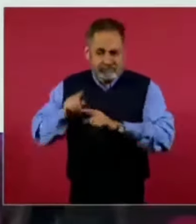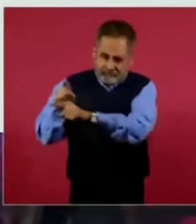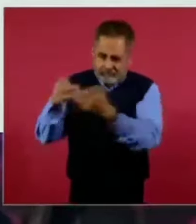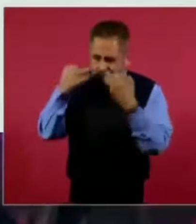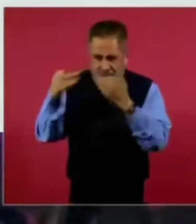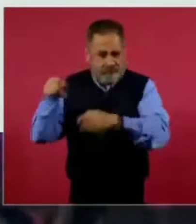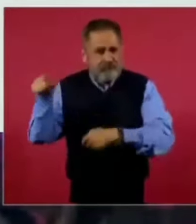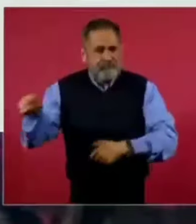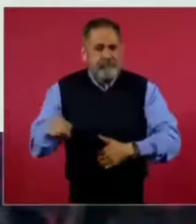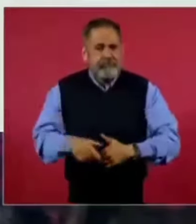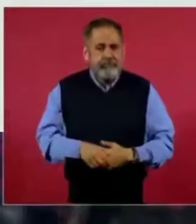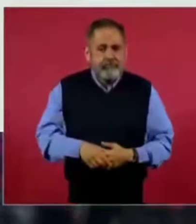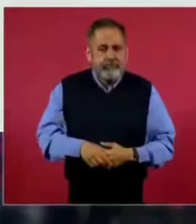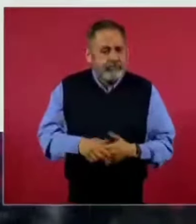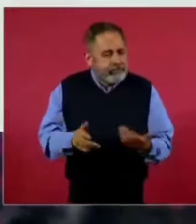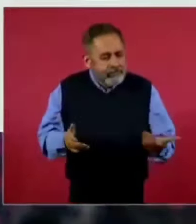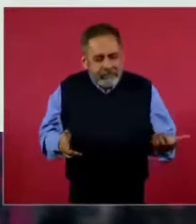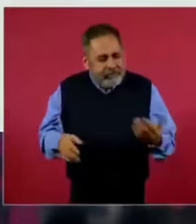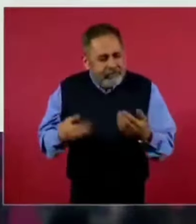Y fíjense lo que agregan.